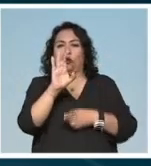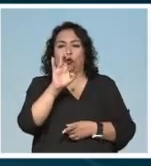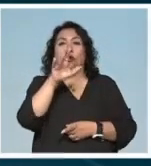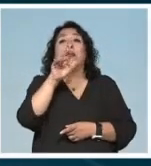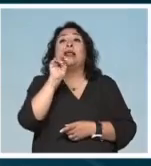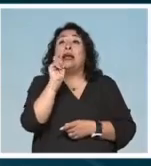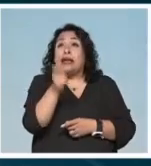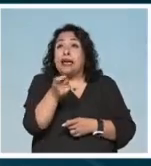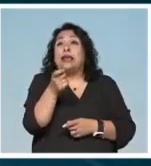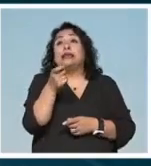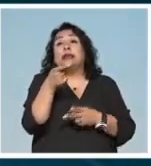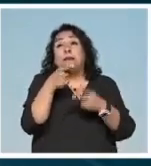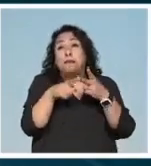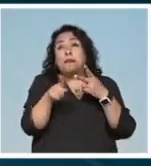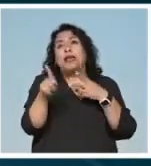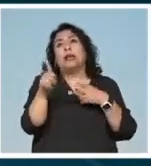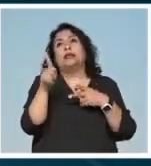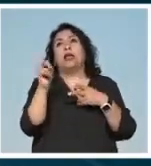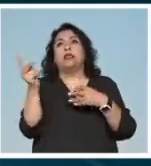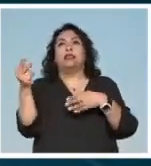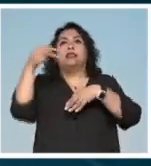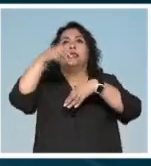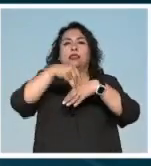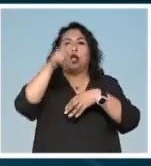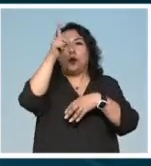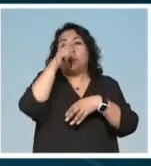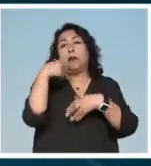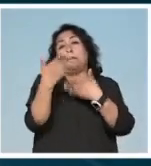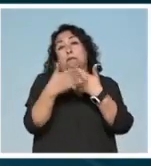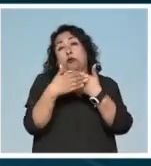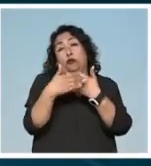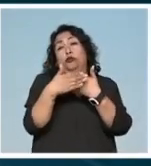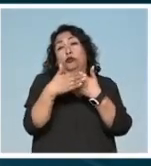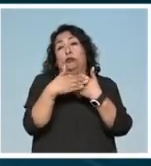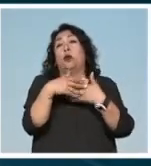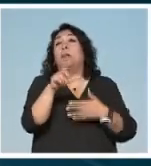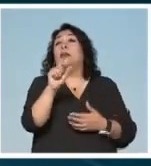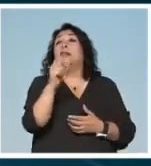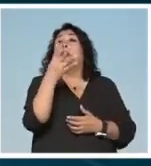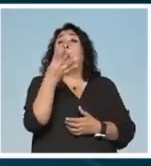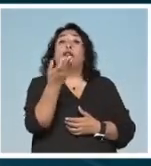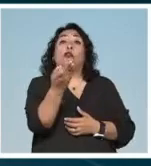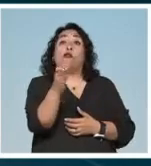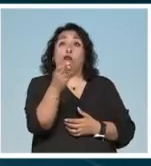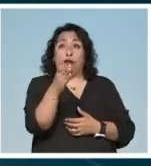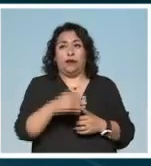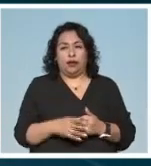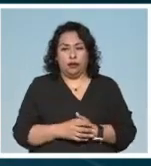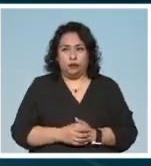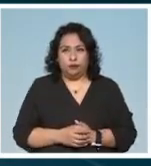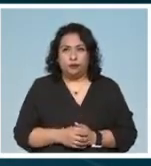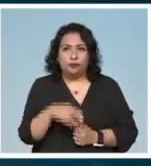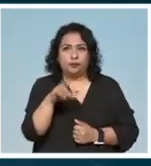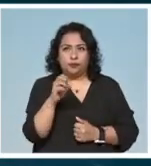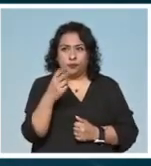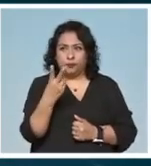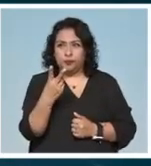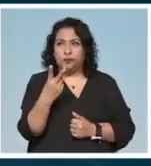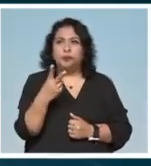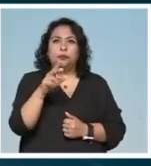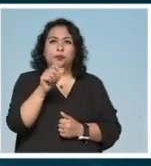será la puesta en órbita y el alunizaje, que se tiene previsto para el próximo 24 de febrero. Noticias